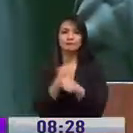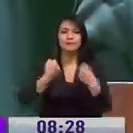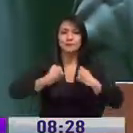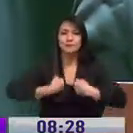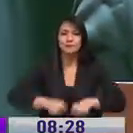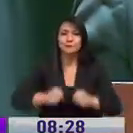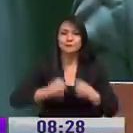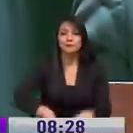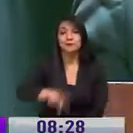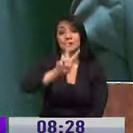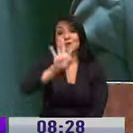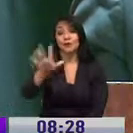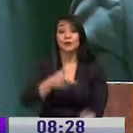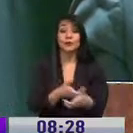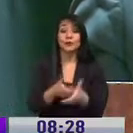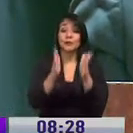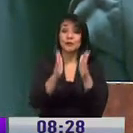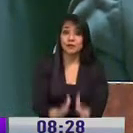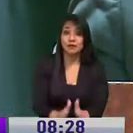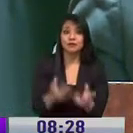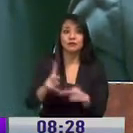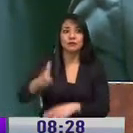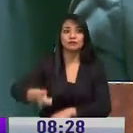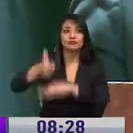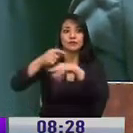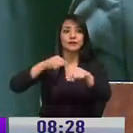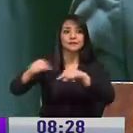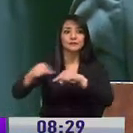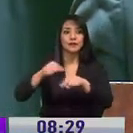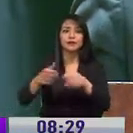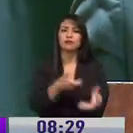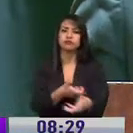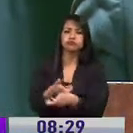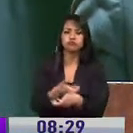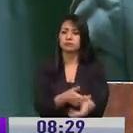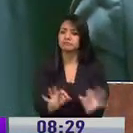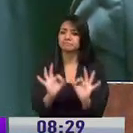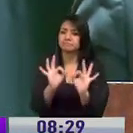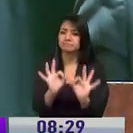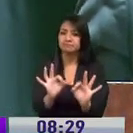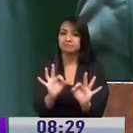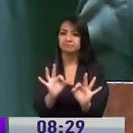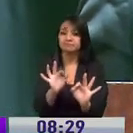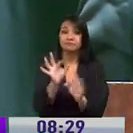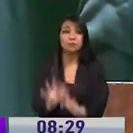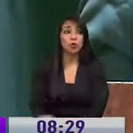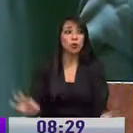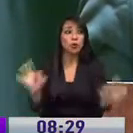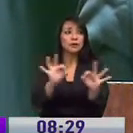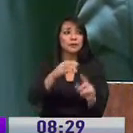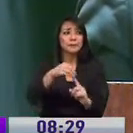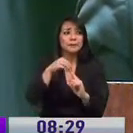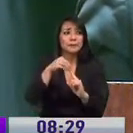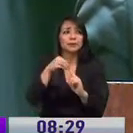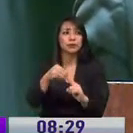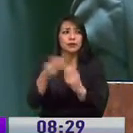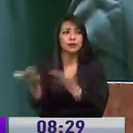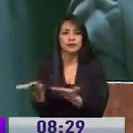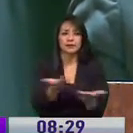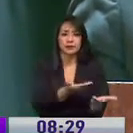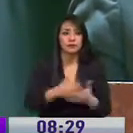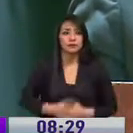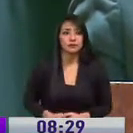estos 24 bomberos y su comandante, que son parte primordial de este evento y por